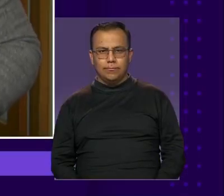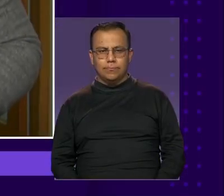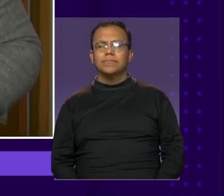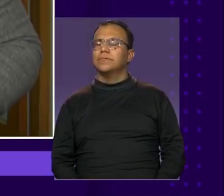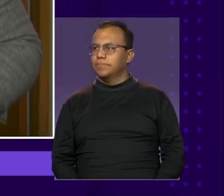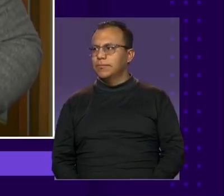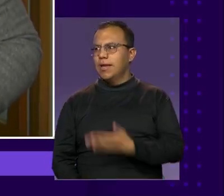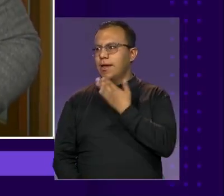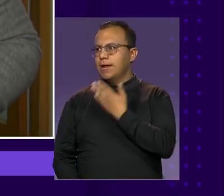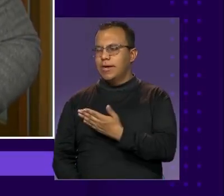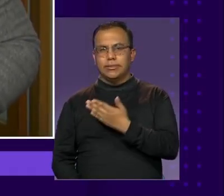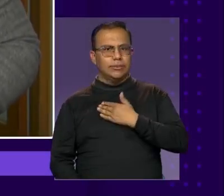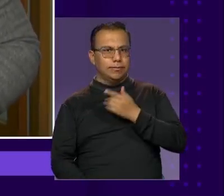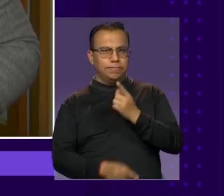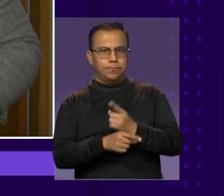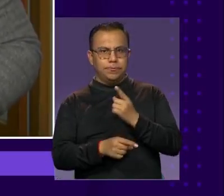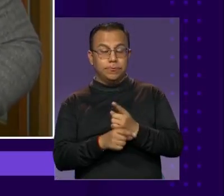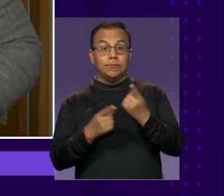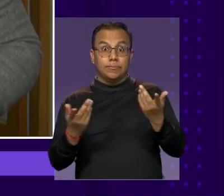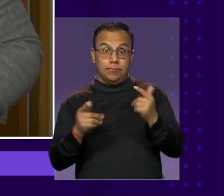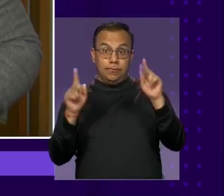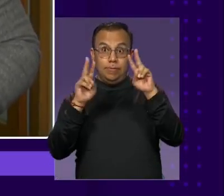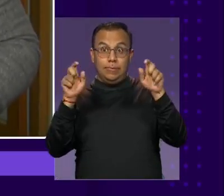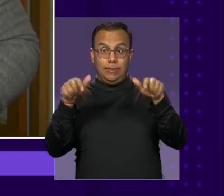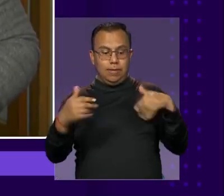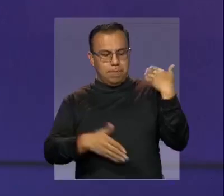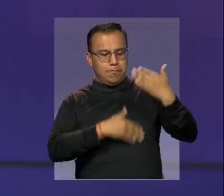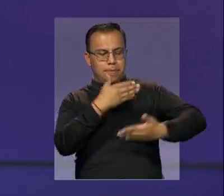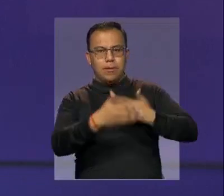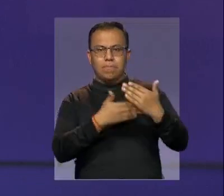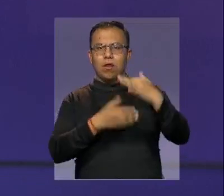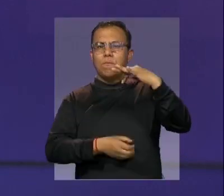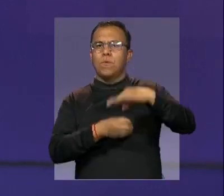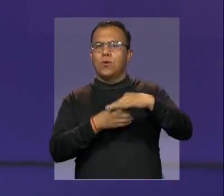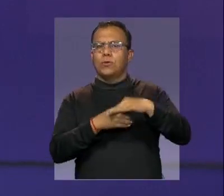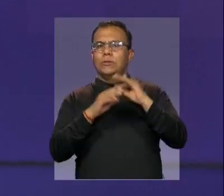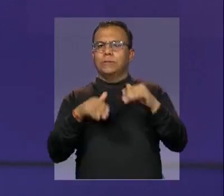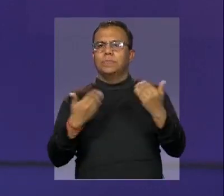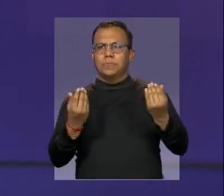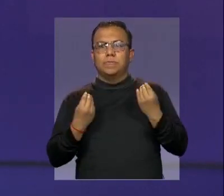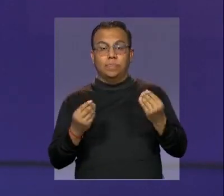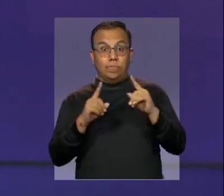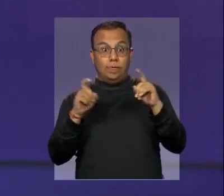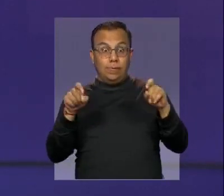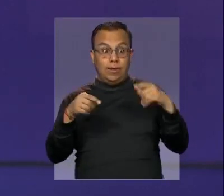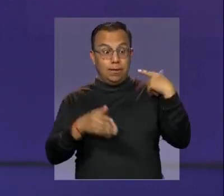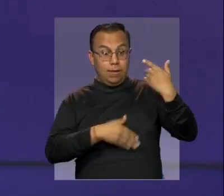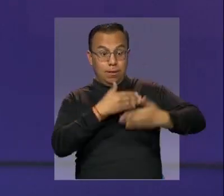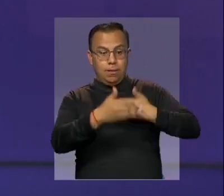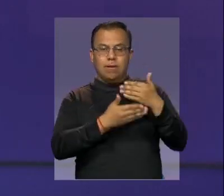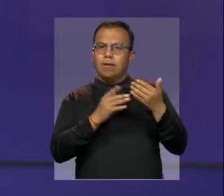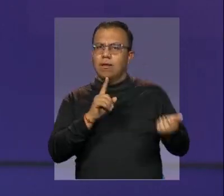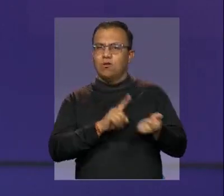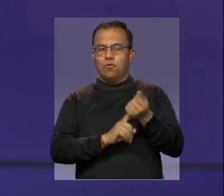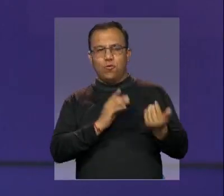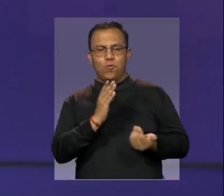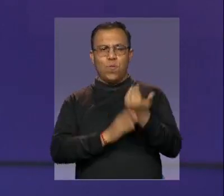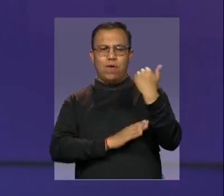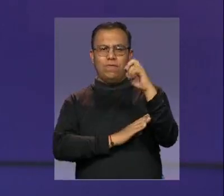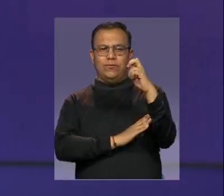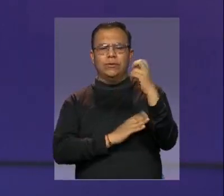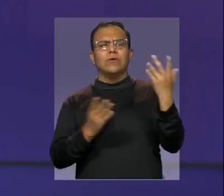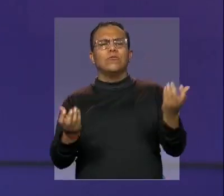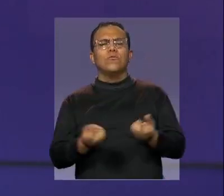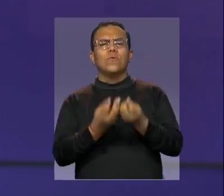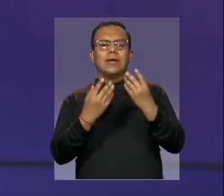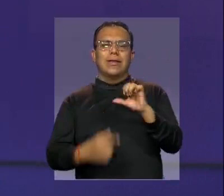Muchas gracias, Andrés. Efectivamente, hay varias rondas de votación y debemos explicar que para que una de las ternadas logre ser la nueva fiscal, debe obtener por